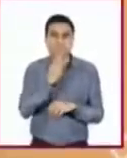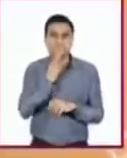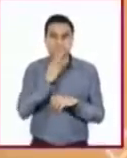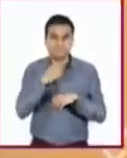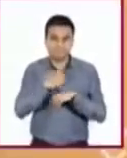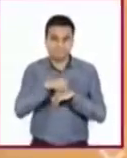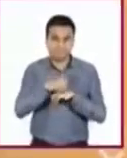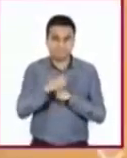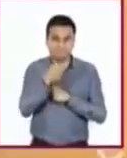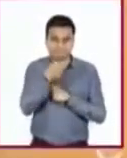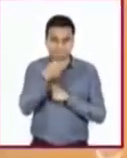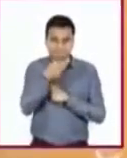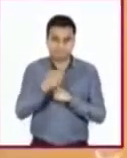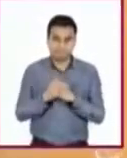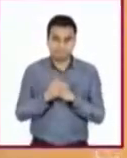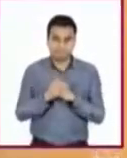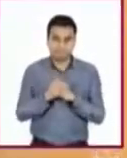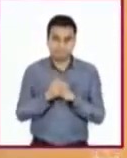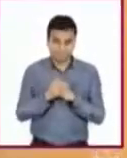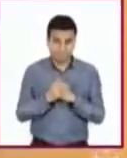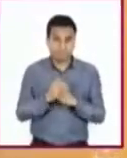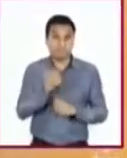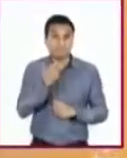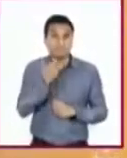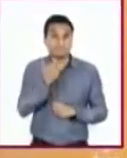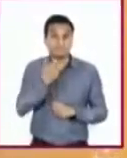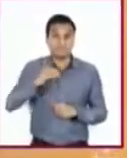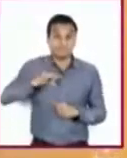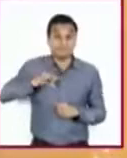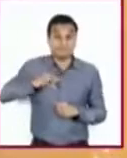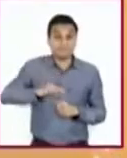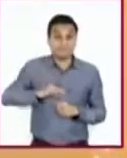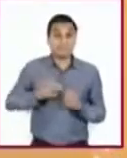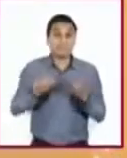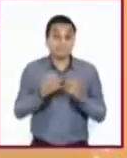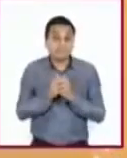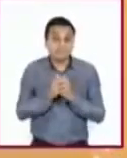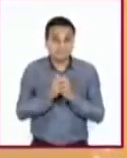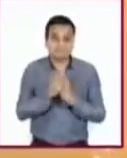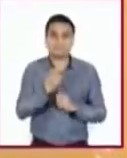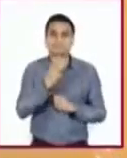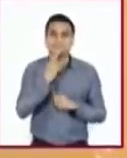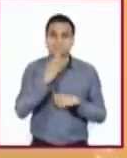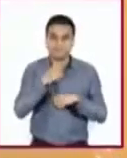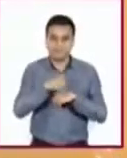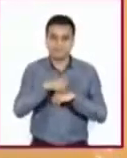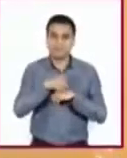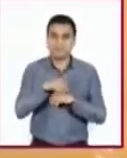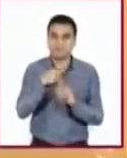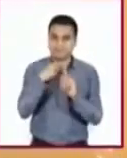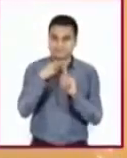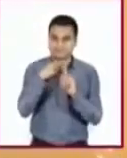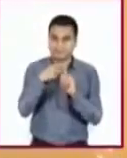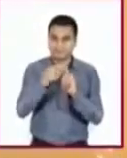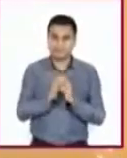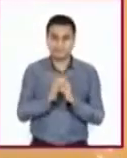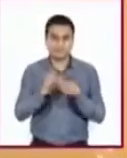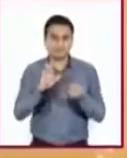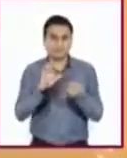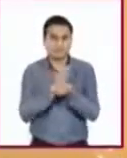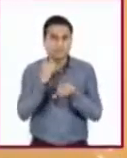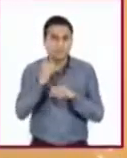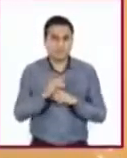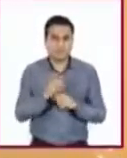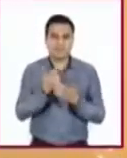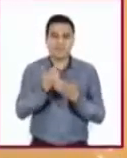negativos, mientras que las percepciones estarán representadas por medio de números positivos, ya que son todos los